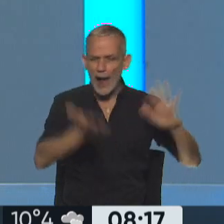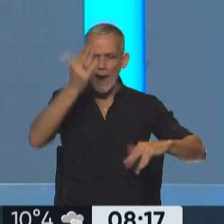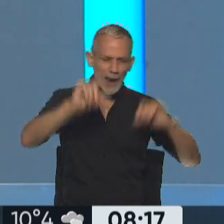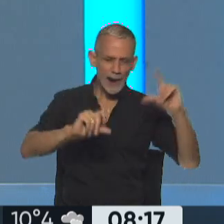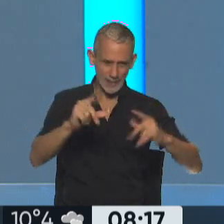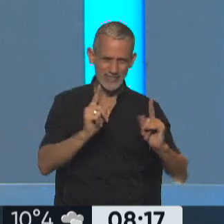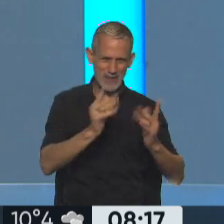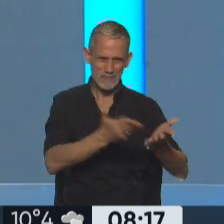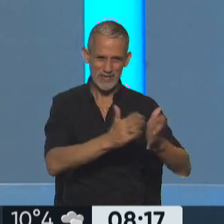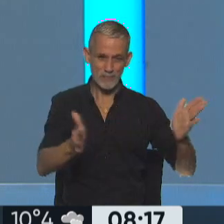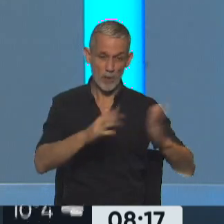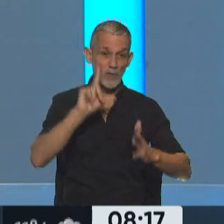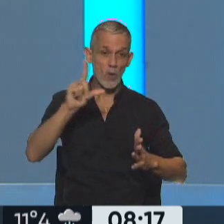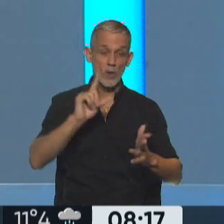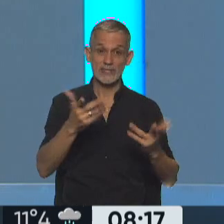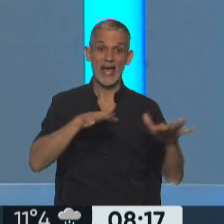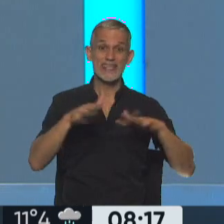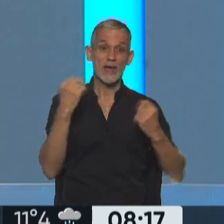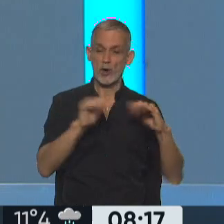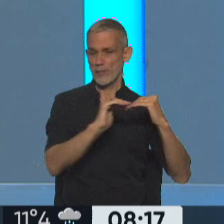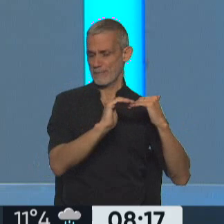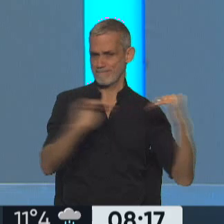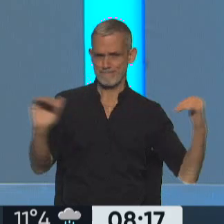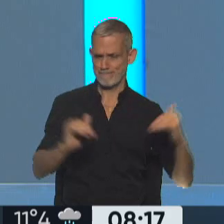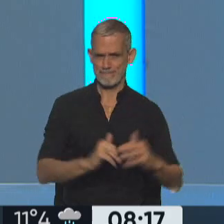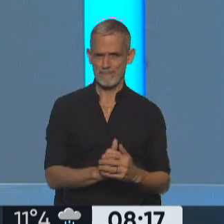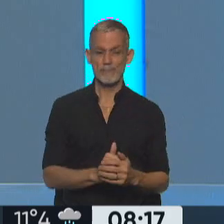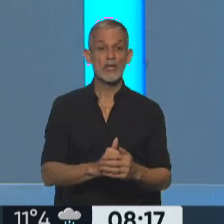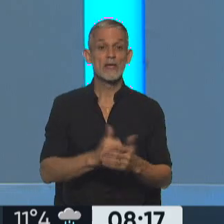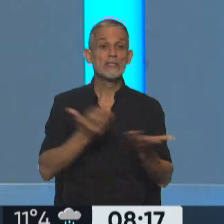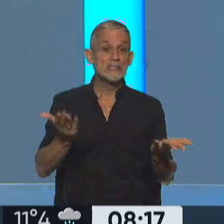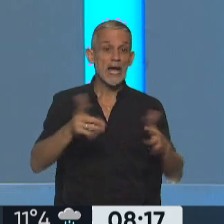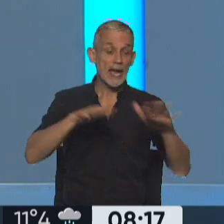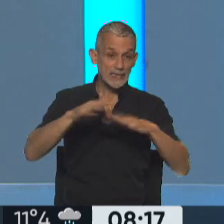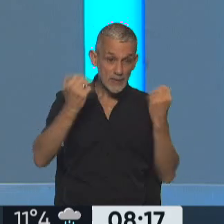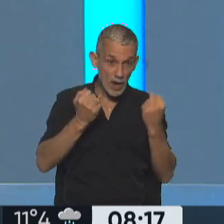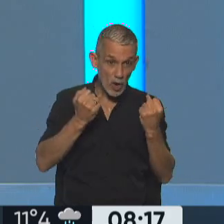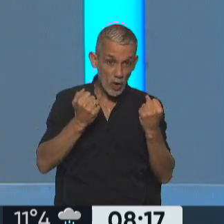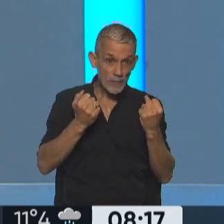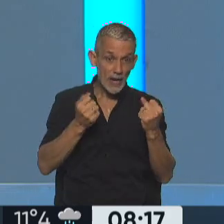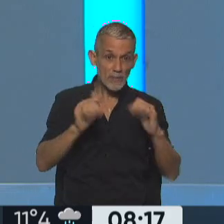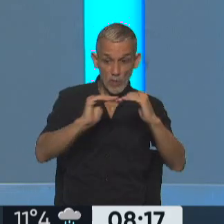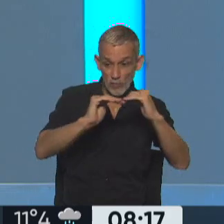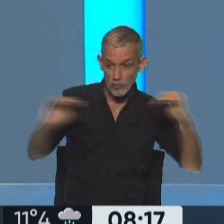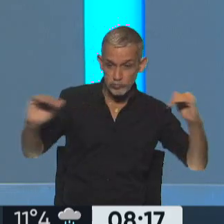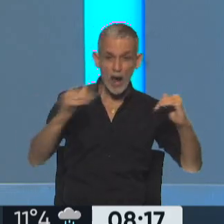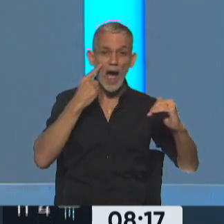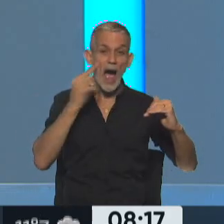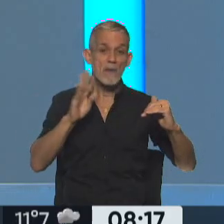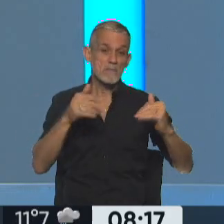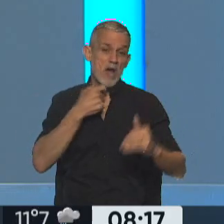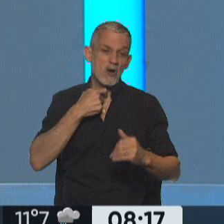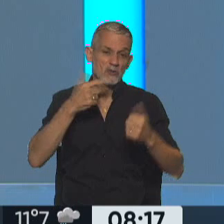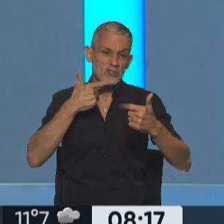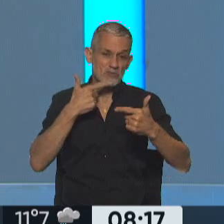Entonces, efectivamente es importante ver qué está pasando en julio. La gran pregunta es, ¿la actividad económica se estancó? Veremos hacia adelante, pero